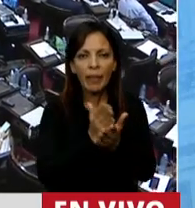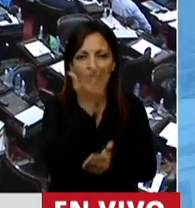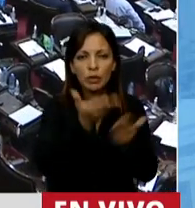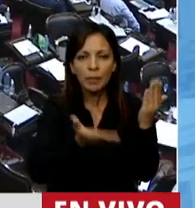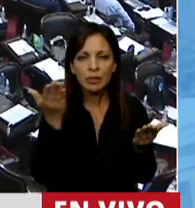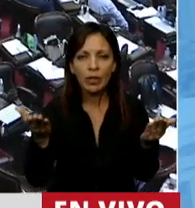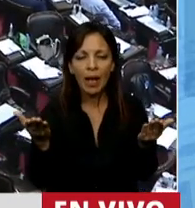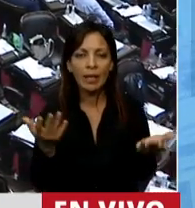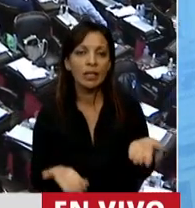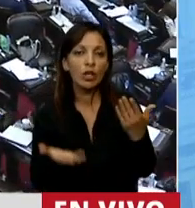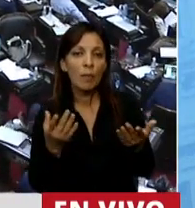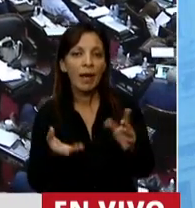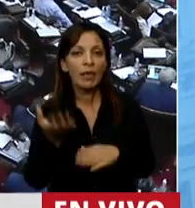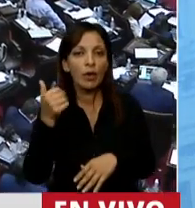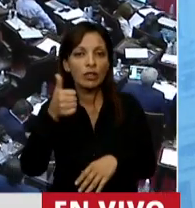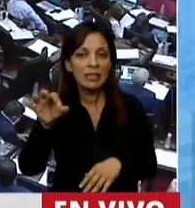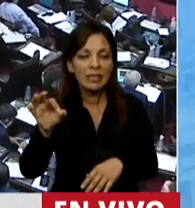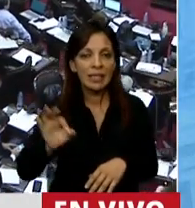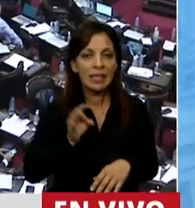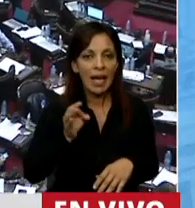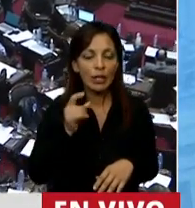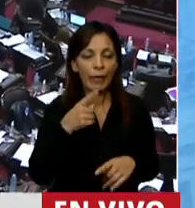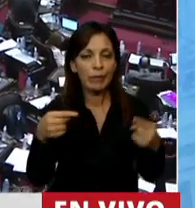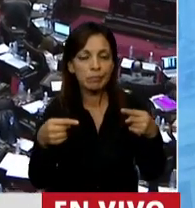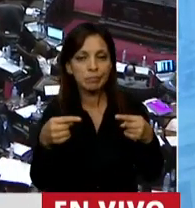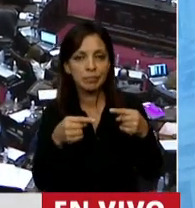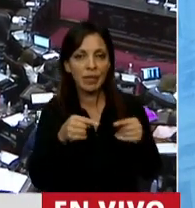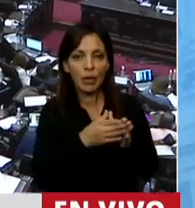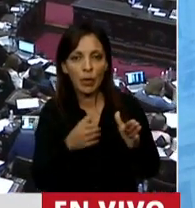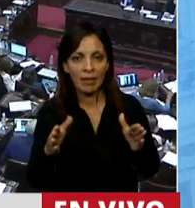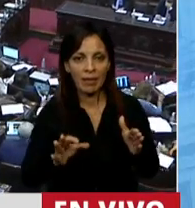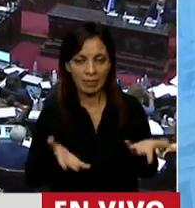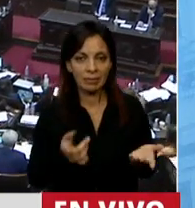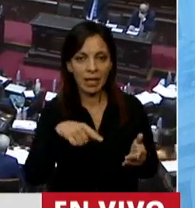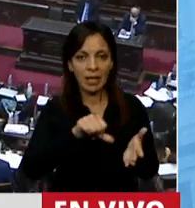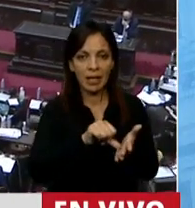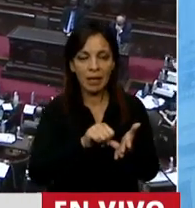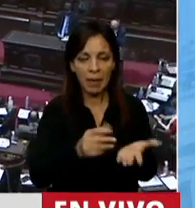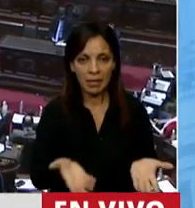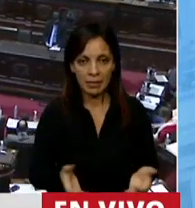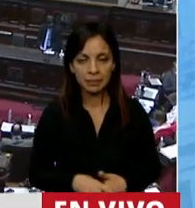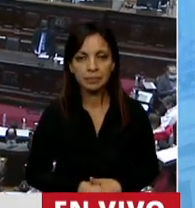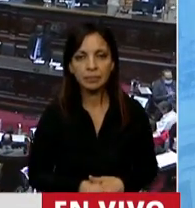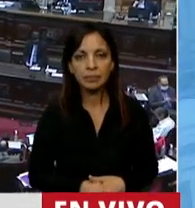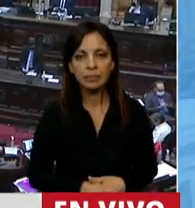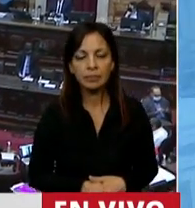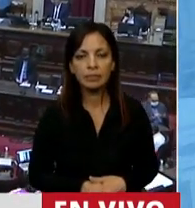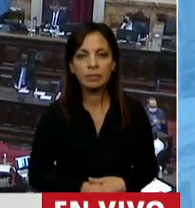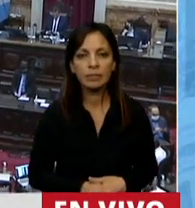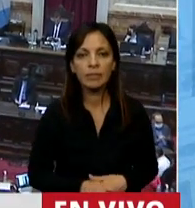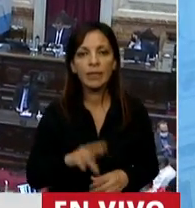personales de lo que fueron los 60 años de desencuentro en el país. Ahora bien, la segunda